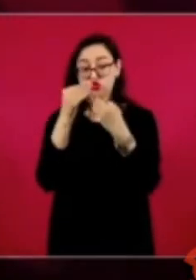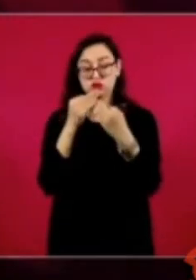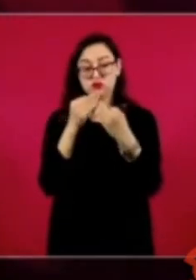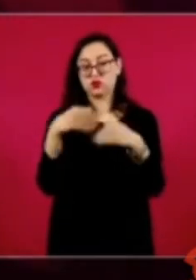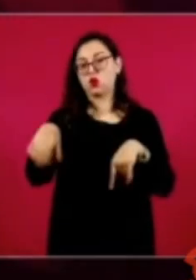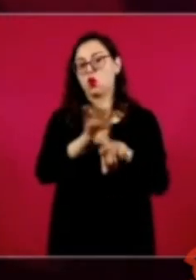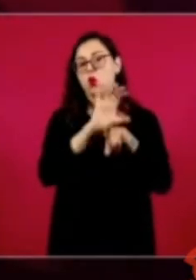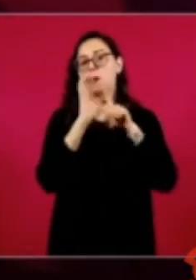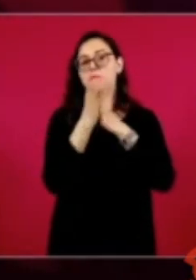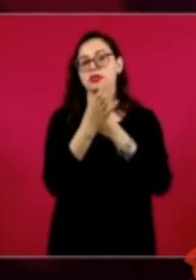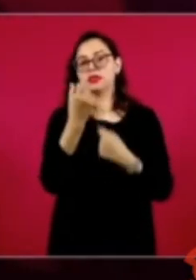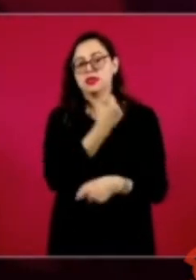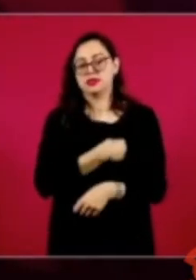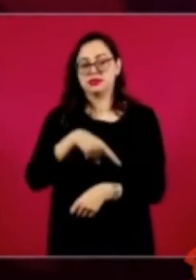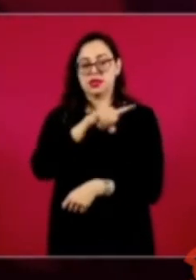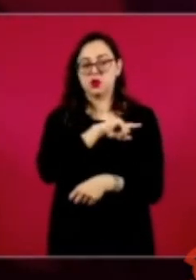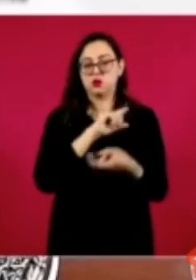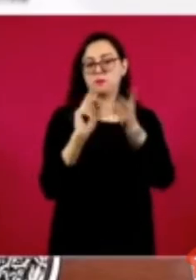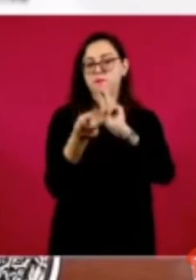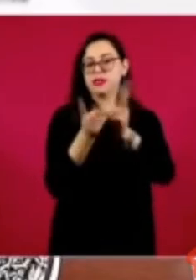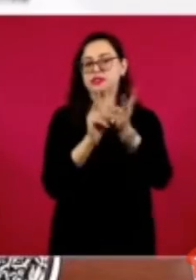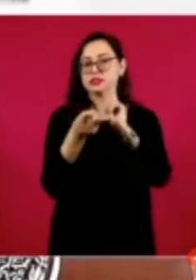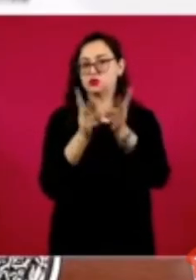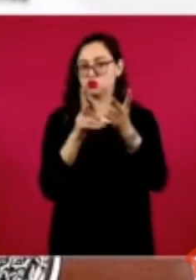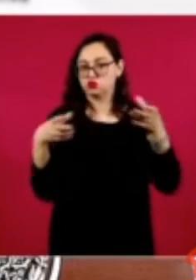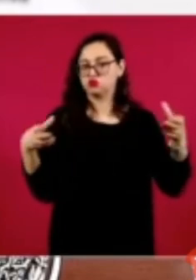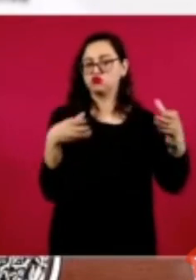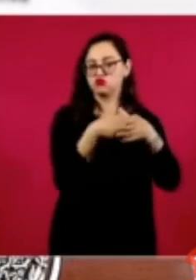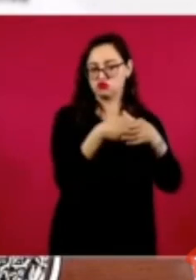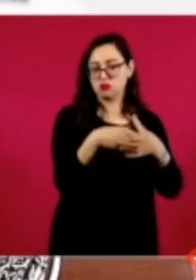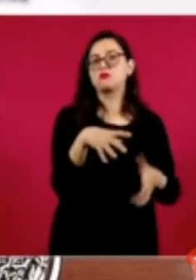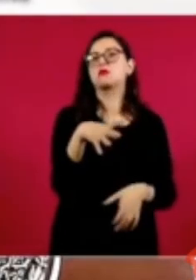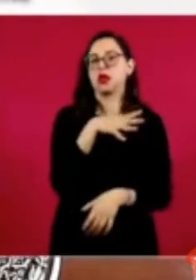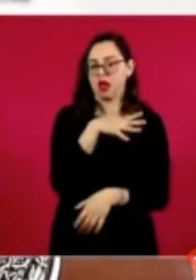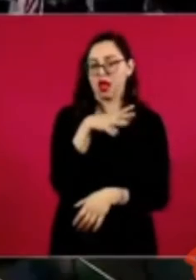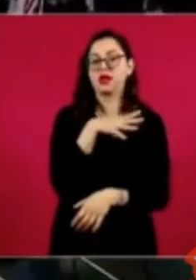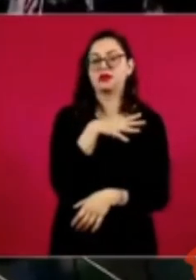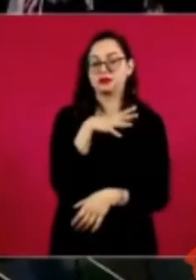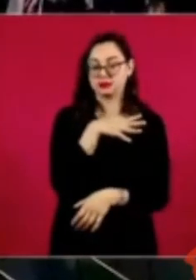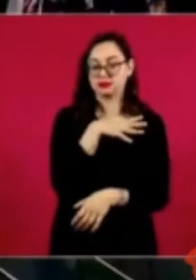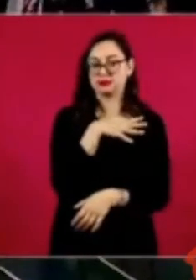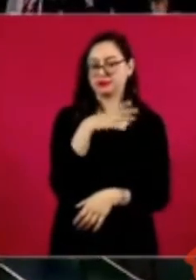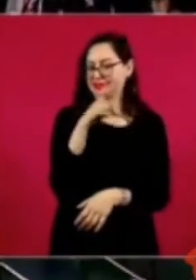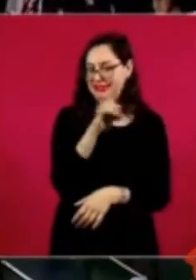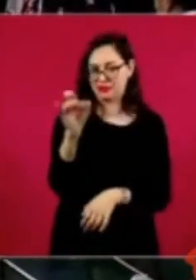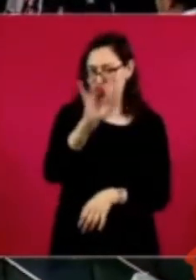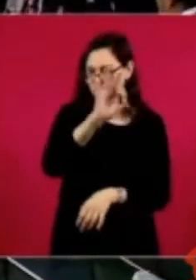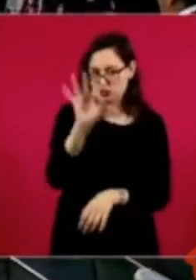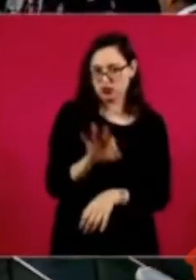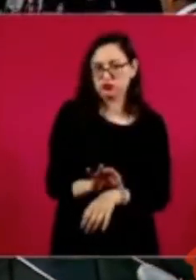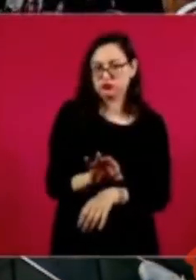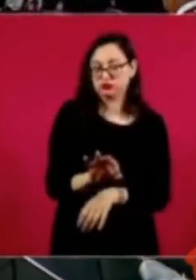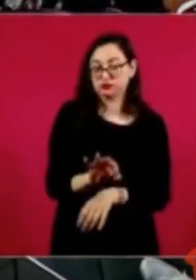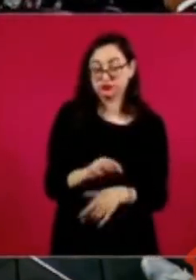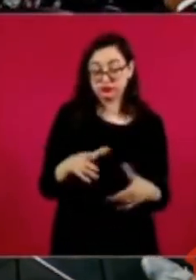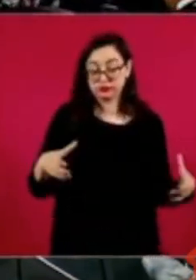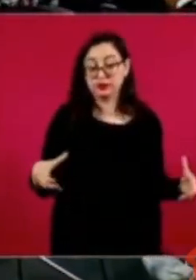vecinos, de la gente. Y ya ese comité de salud,